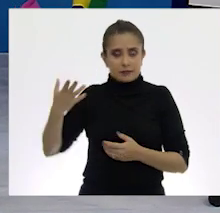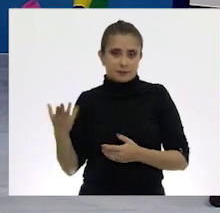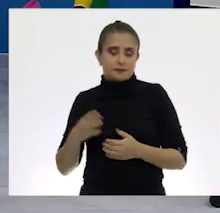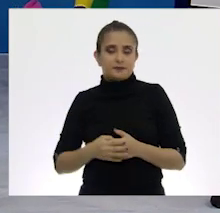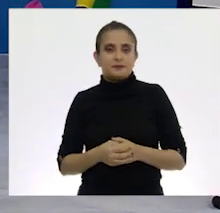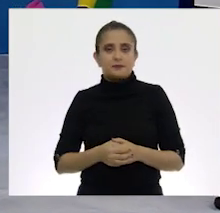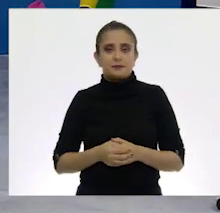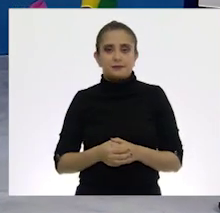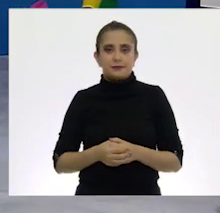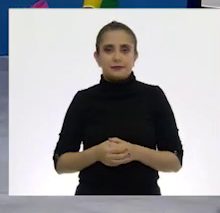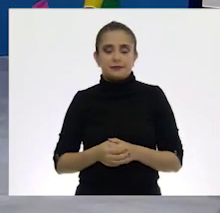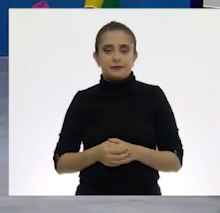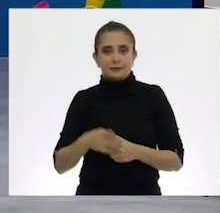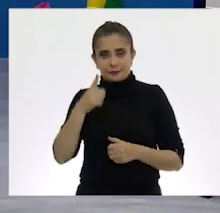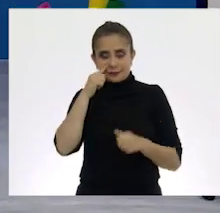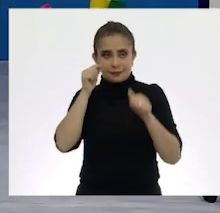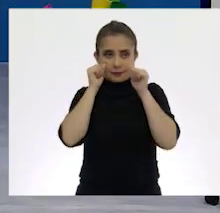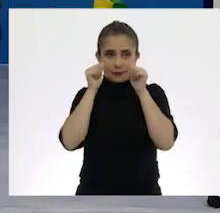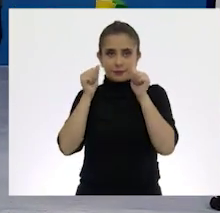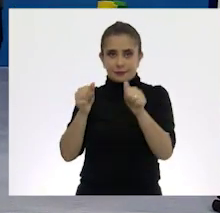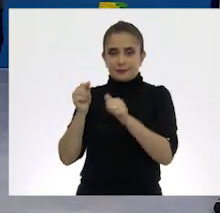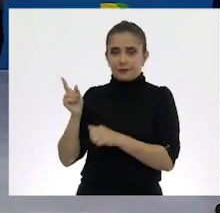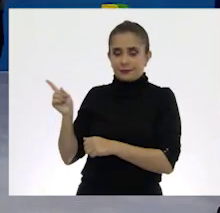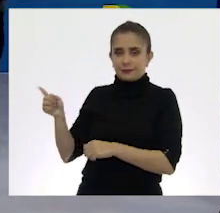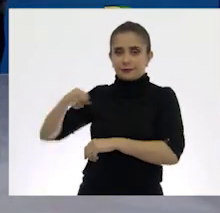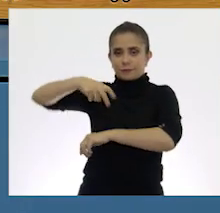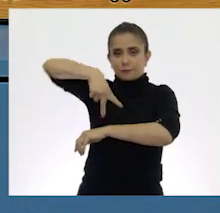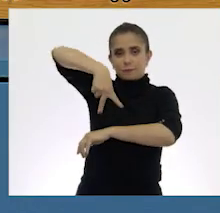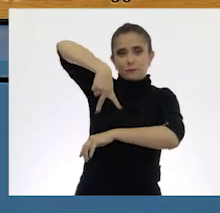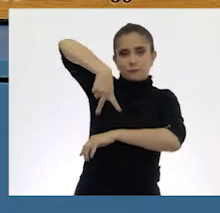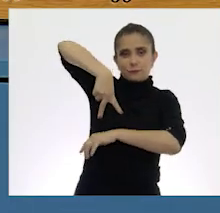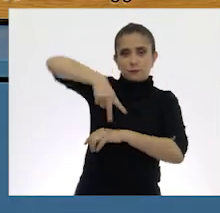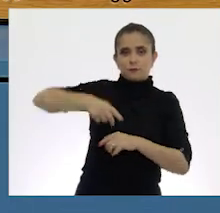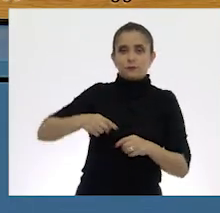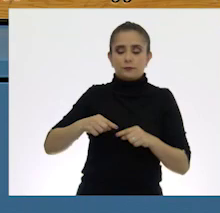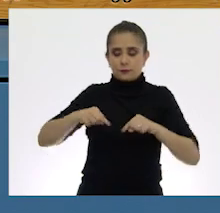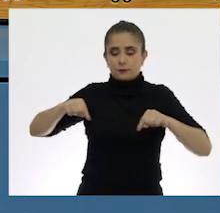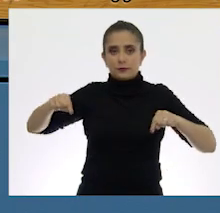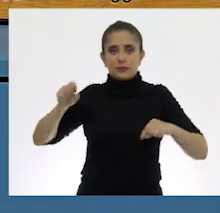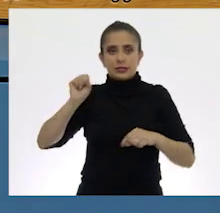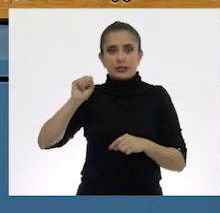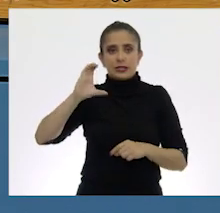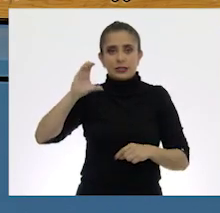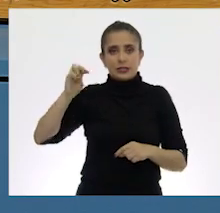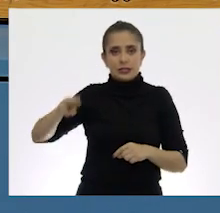para que en casa puedan ver cómo estoy abriendo el compás a 60 centímetros.